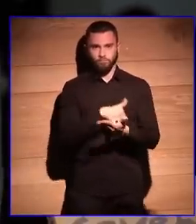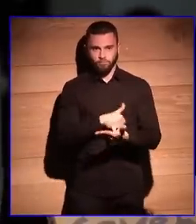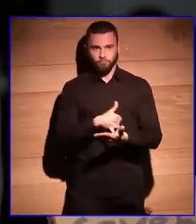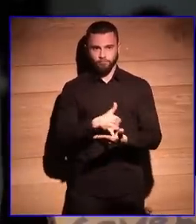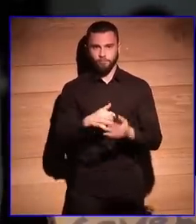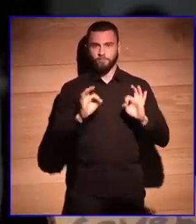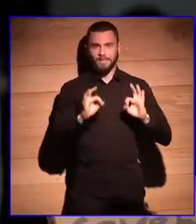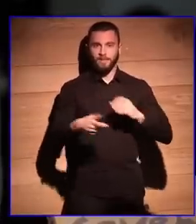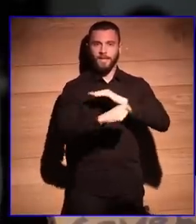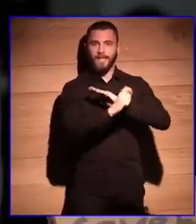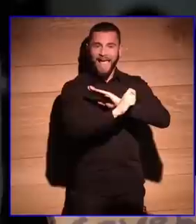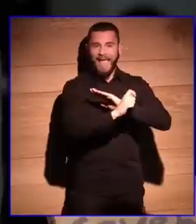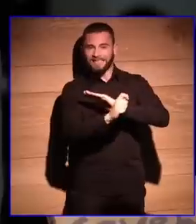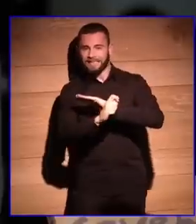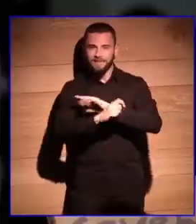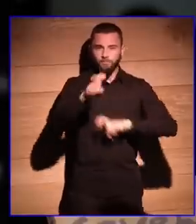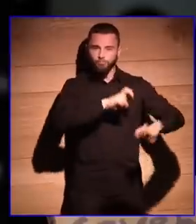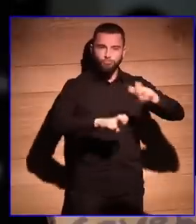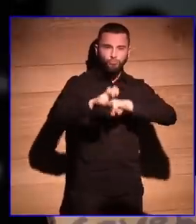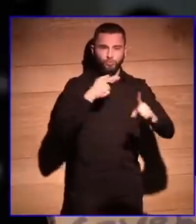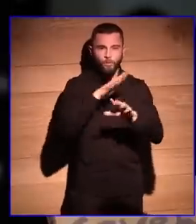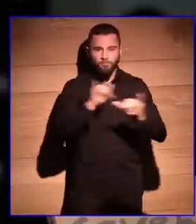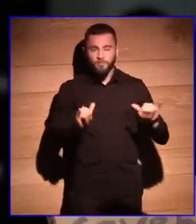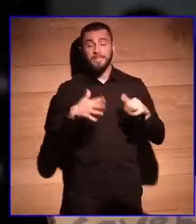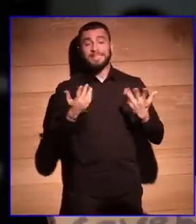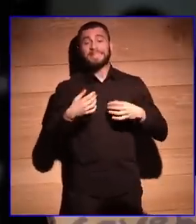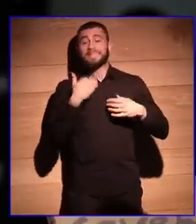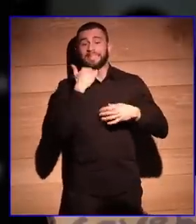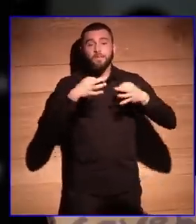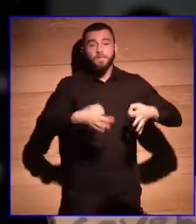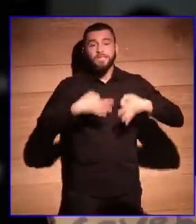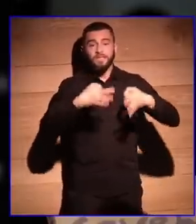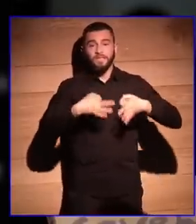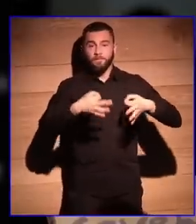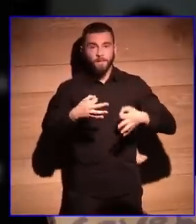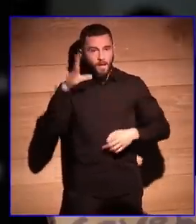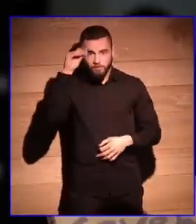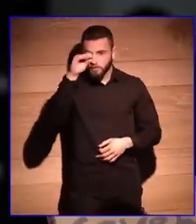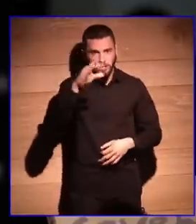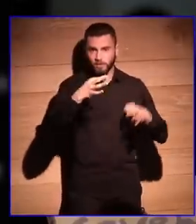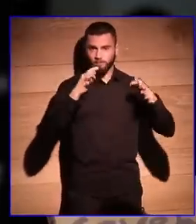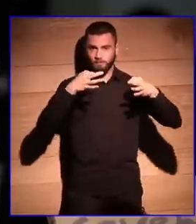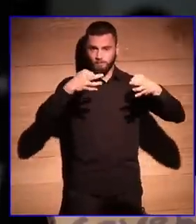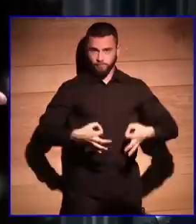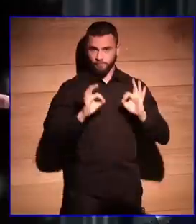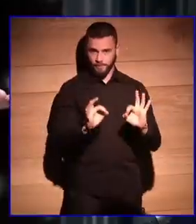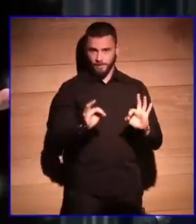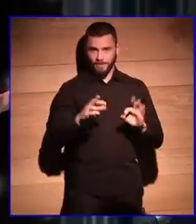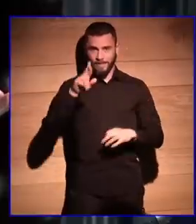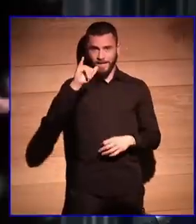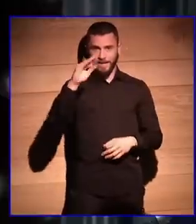busca estrategias compensatorias, sí que es casi siempre ineludiblemente inteligente. Pero fíjate, en Rick y